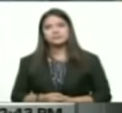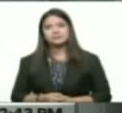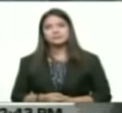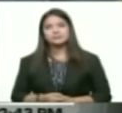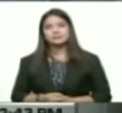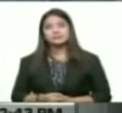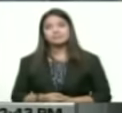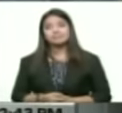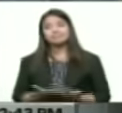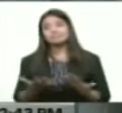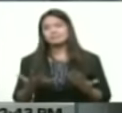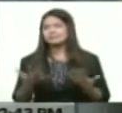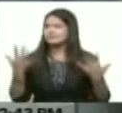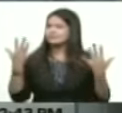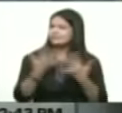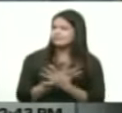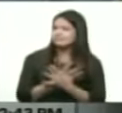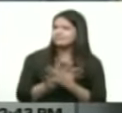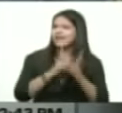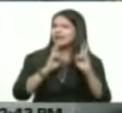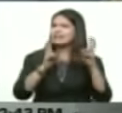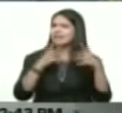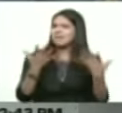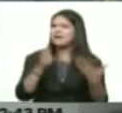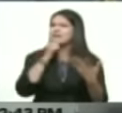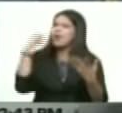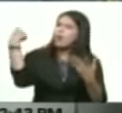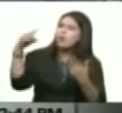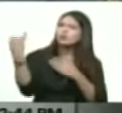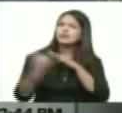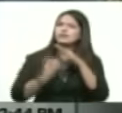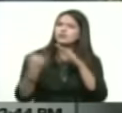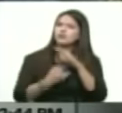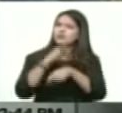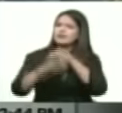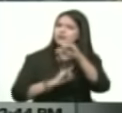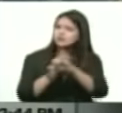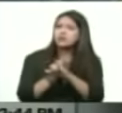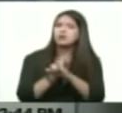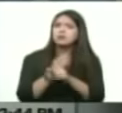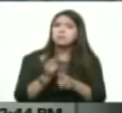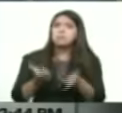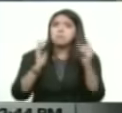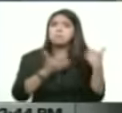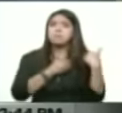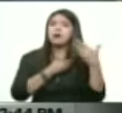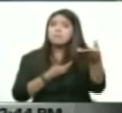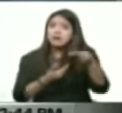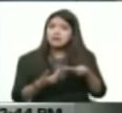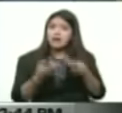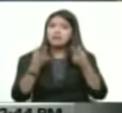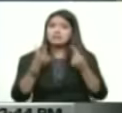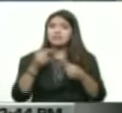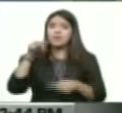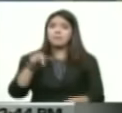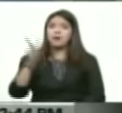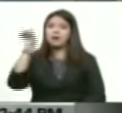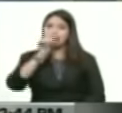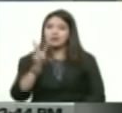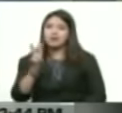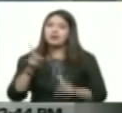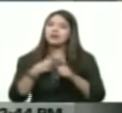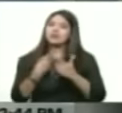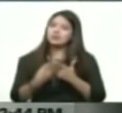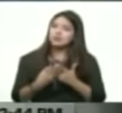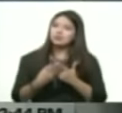Como no nos quedó claro este punto de que entes internacionales tendrían la potestad para traer recursos a nuestro país,